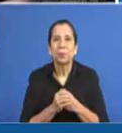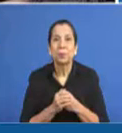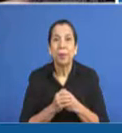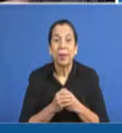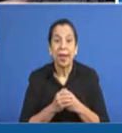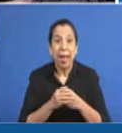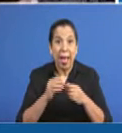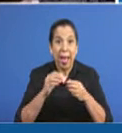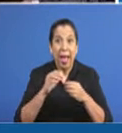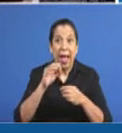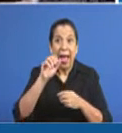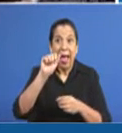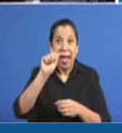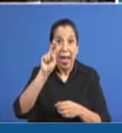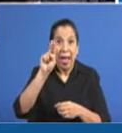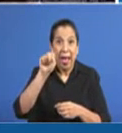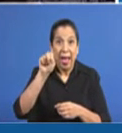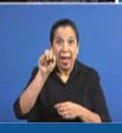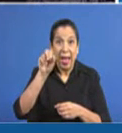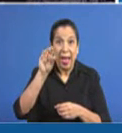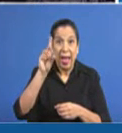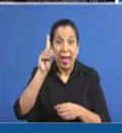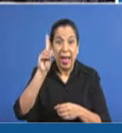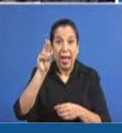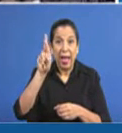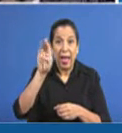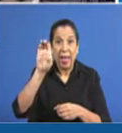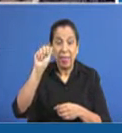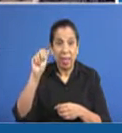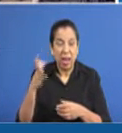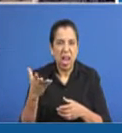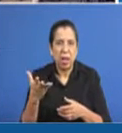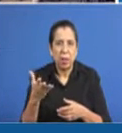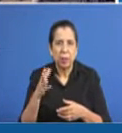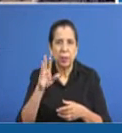el algoritmo Andrea, reiteramos el número telefónico, sería